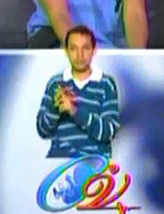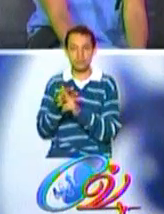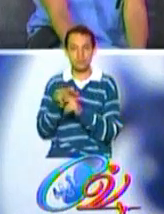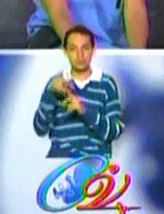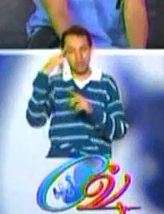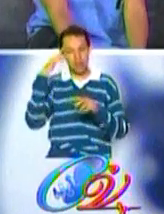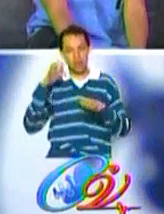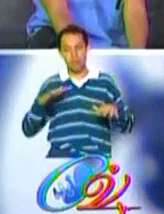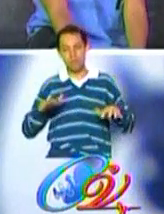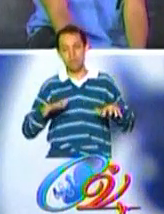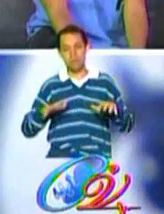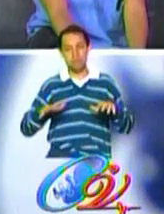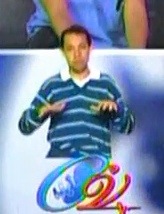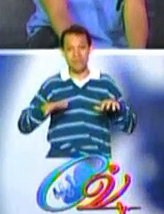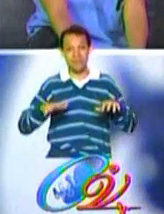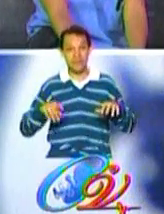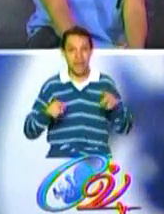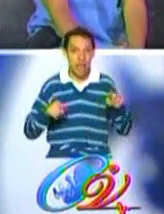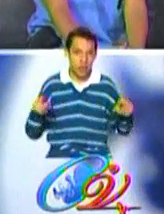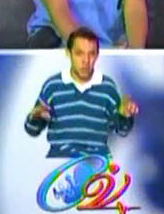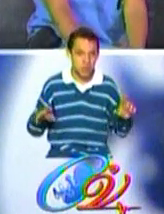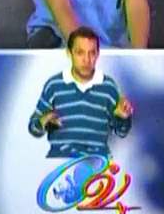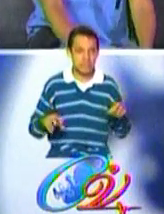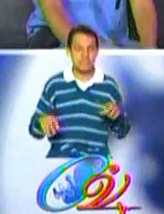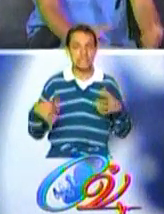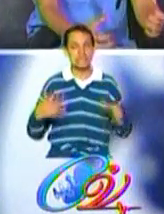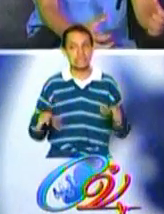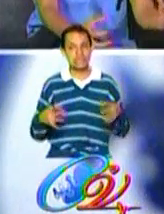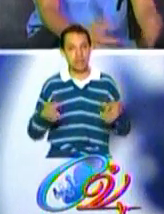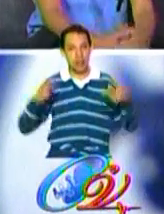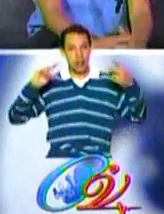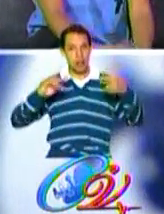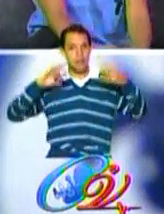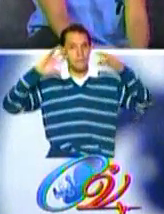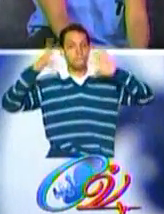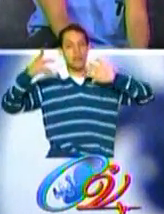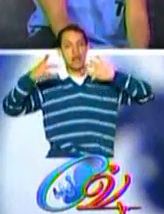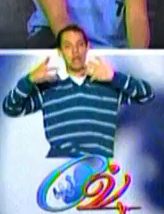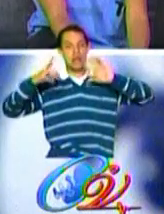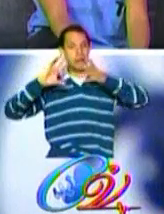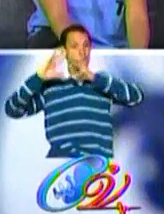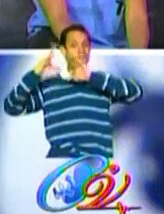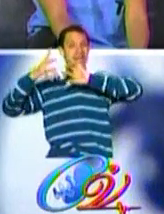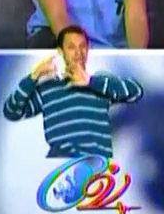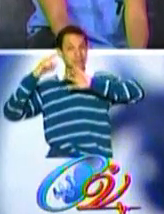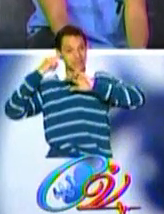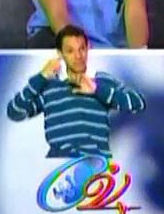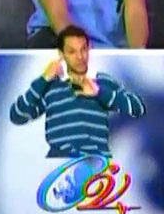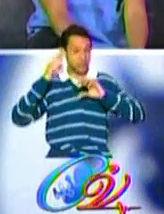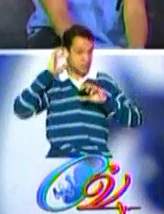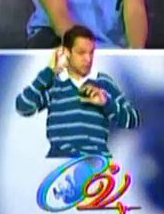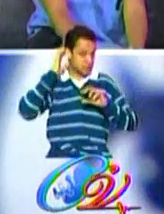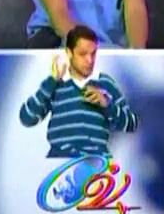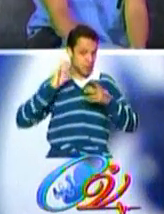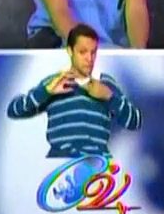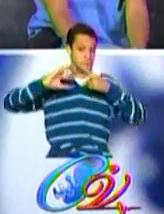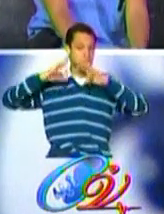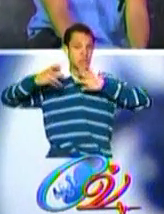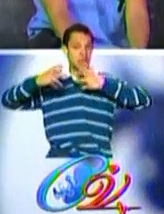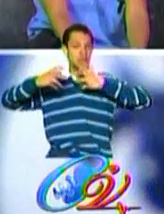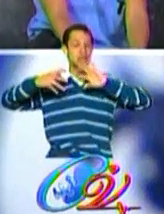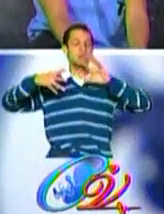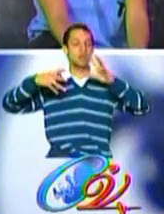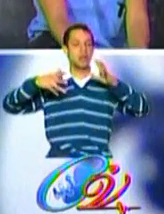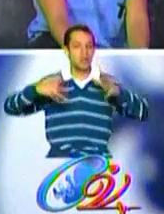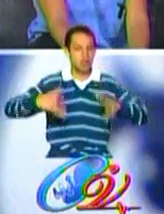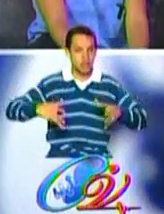¿cierto? Entonces nos muestra una alteración en los lóbulos temporales del cerebro, y nos